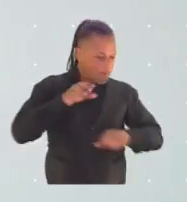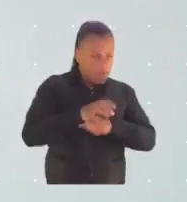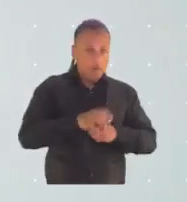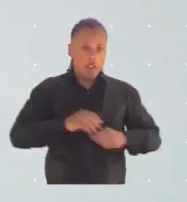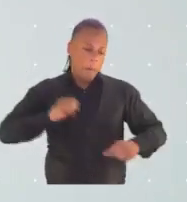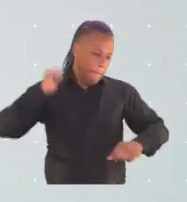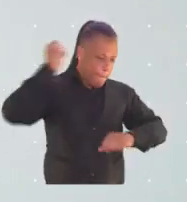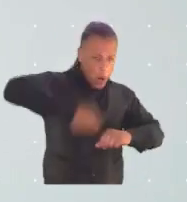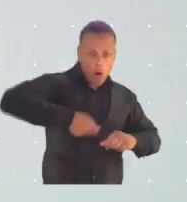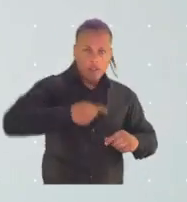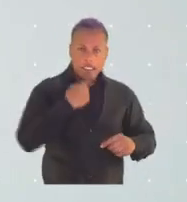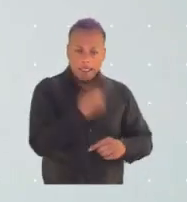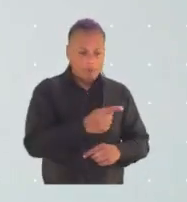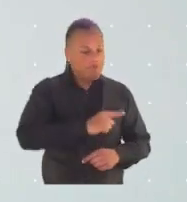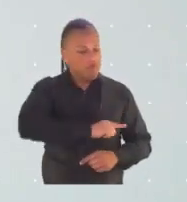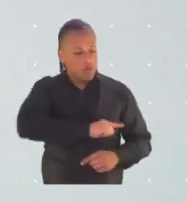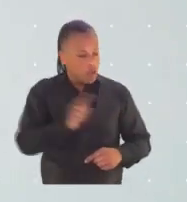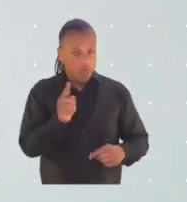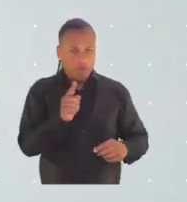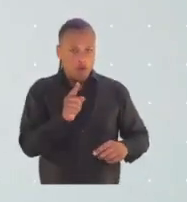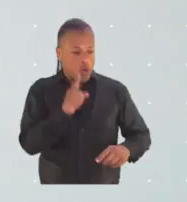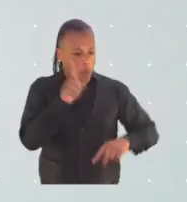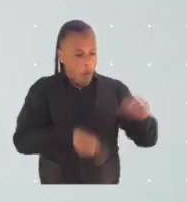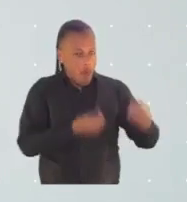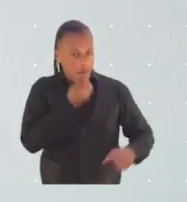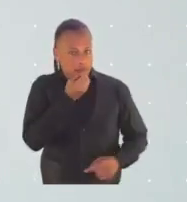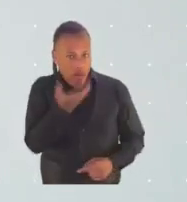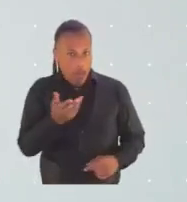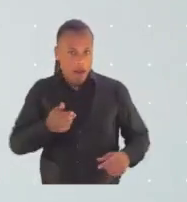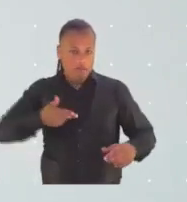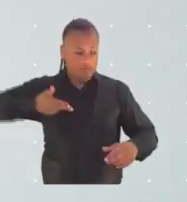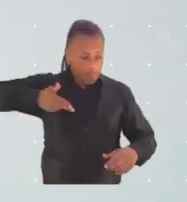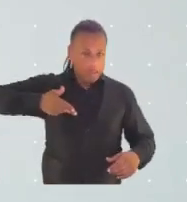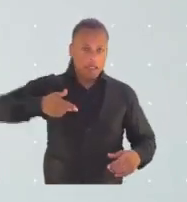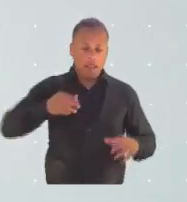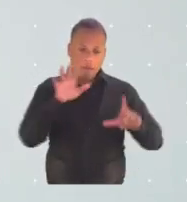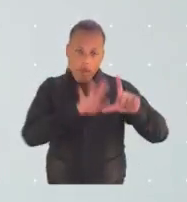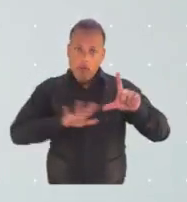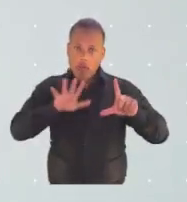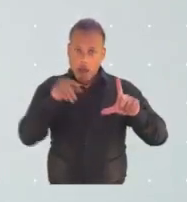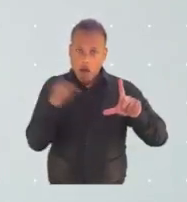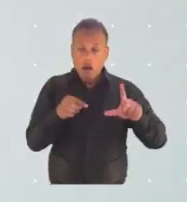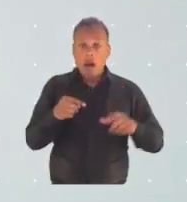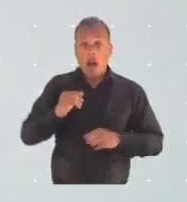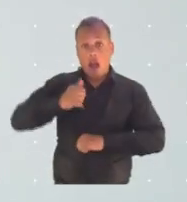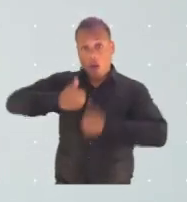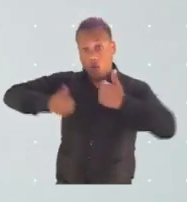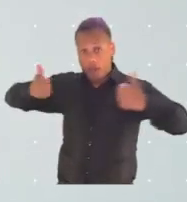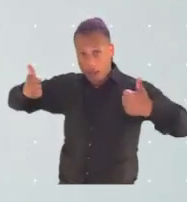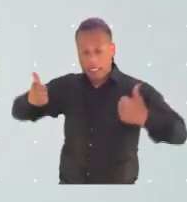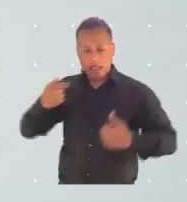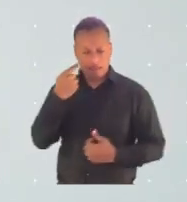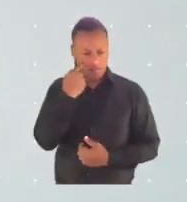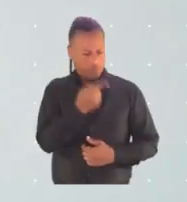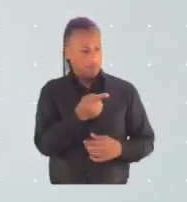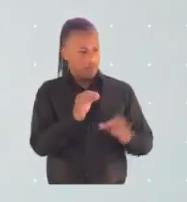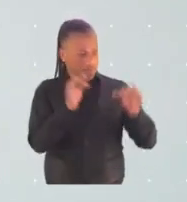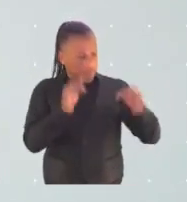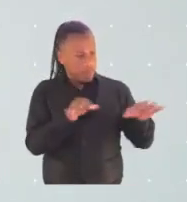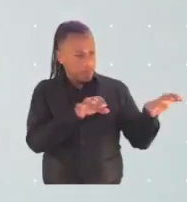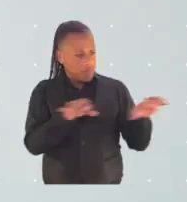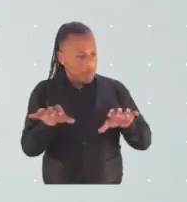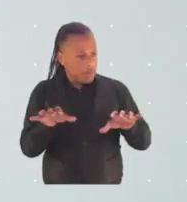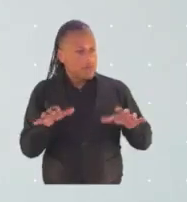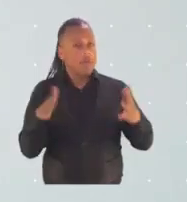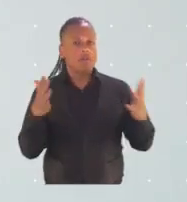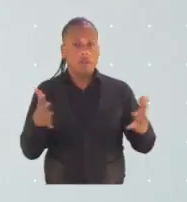dicen que no puede dar cierta información. Las autoridades verificaron la veracidad de este video